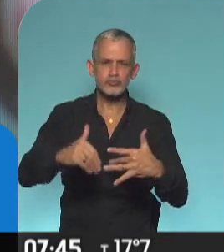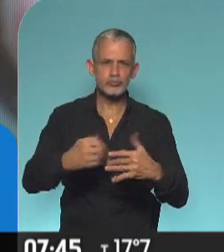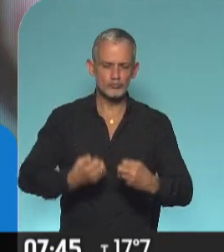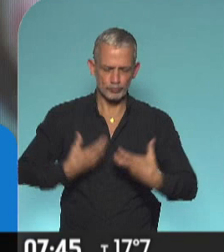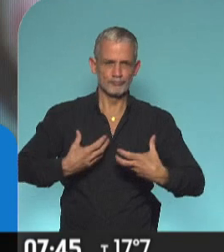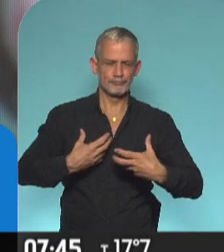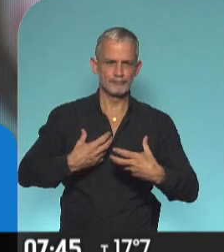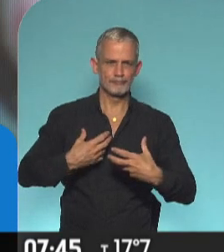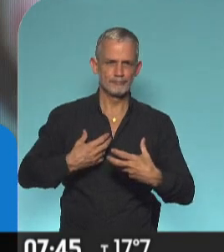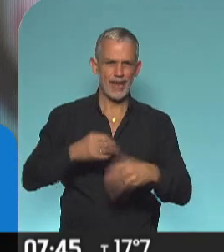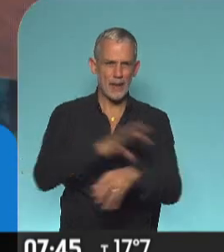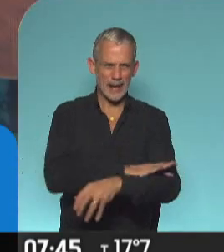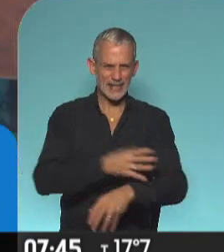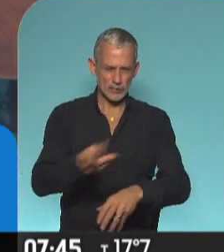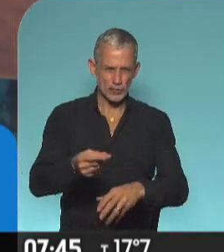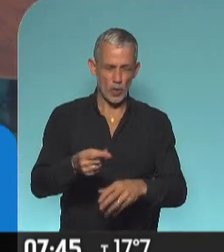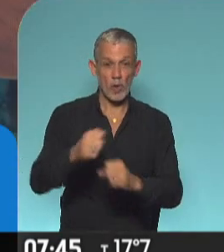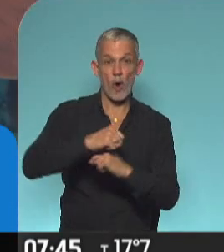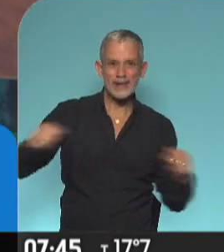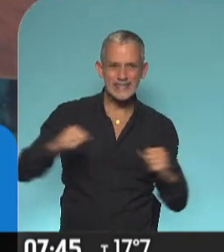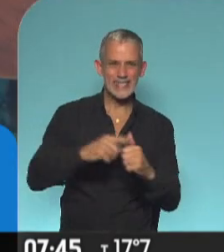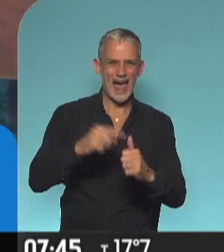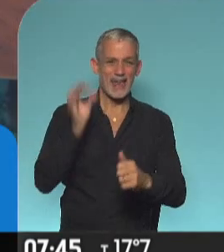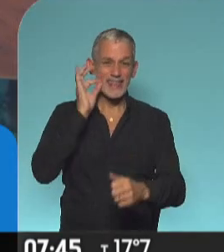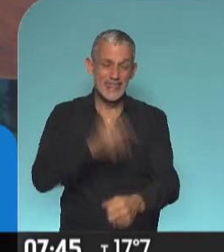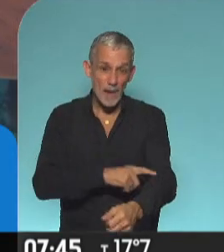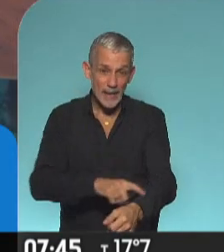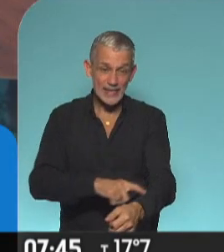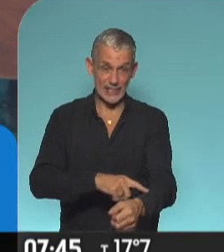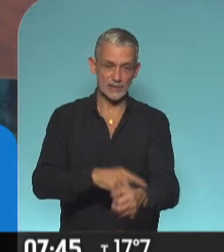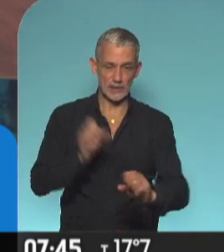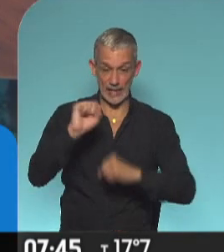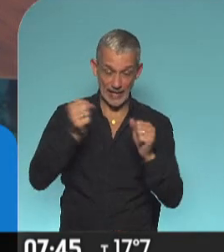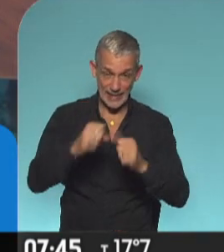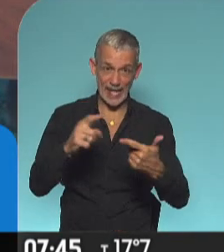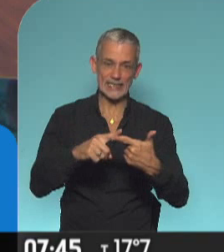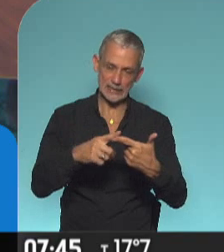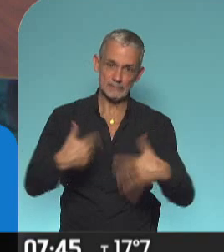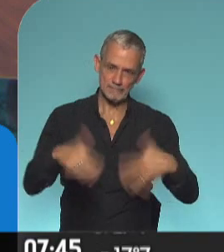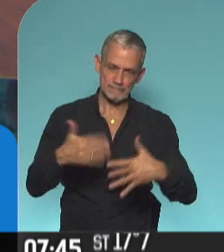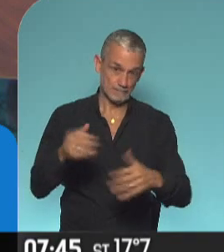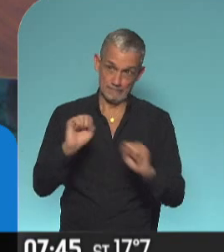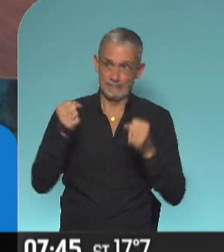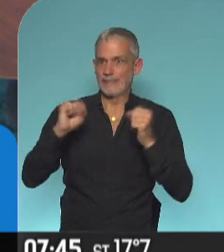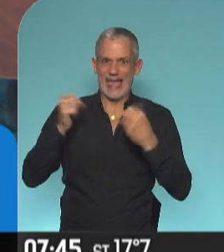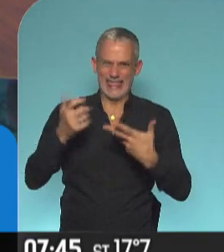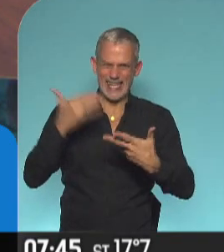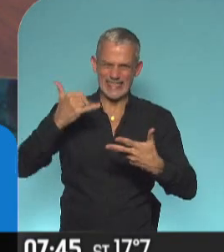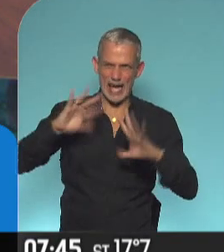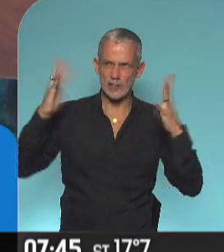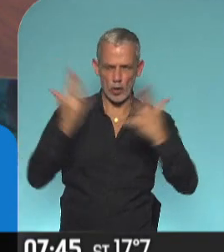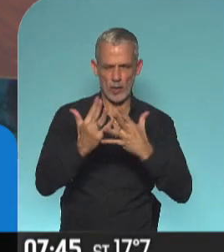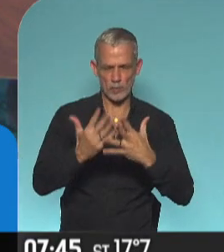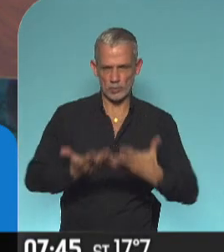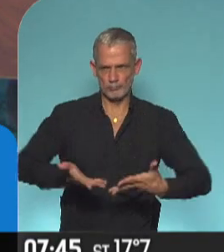la hipertensión, como son la obesidad y la diabetes, van a la cabeza, el estrés. En este momento, a nivel mundial, hay como un